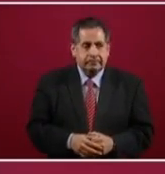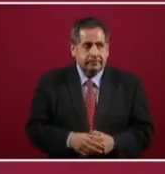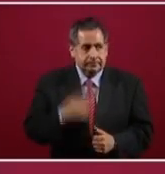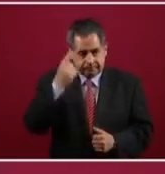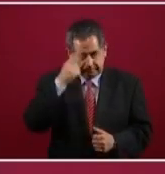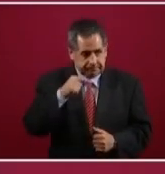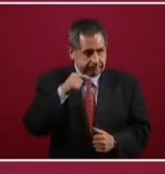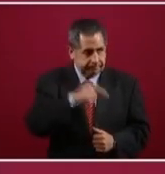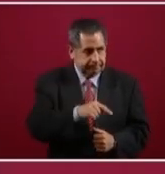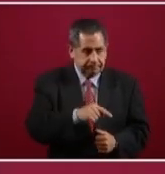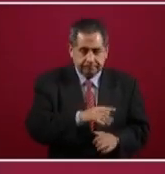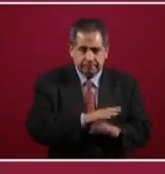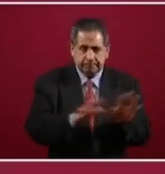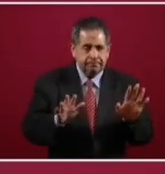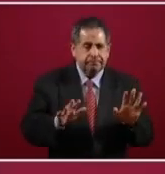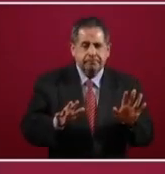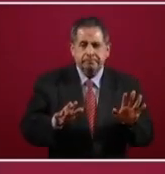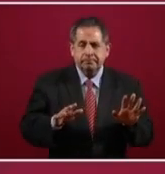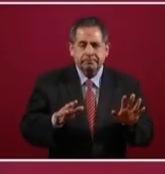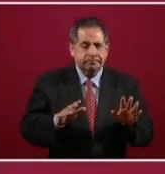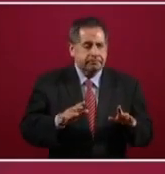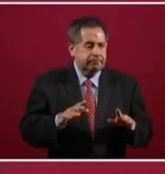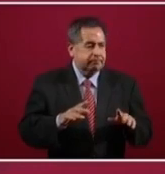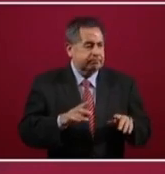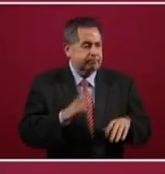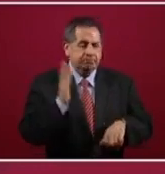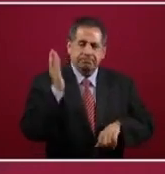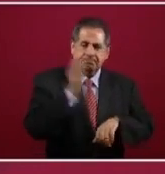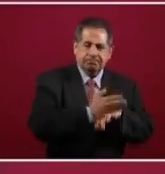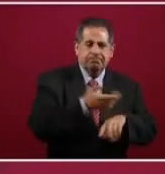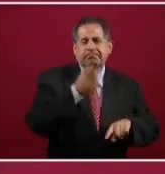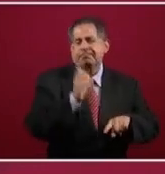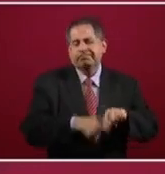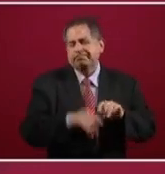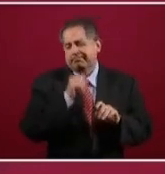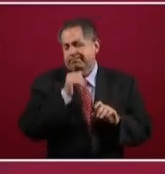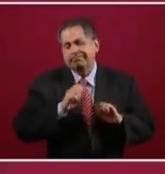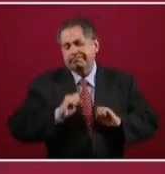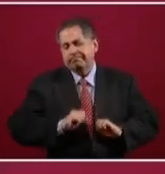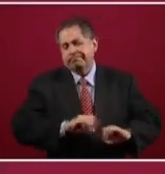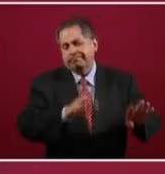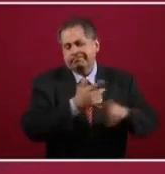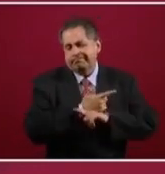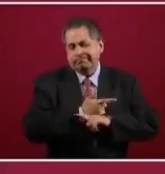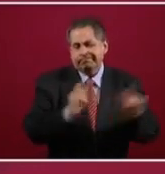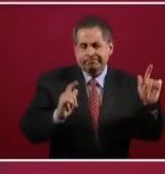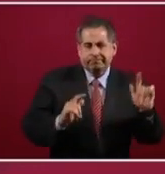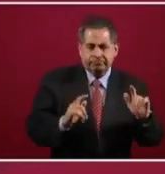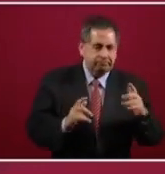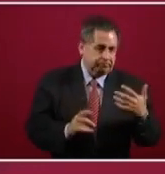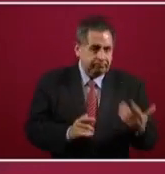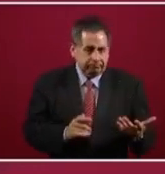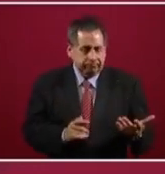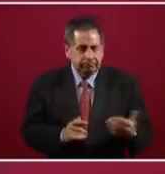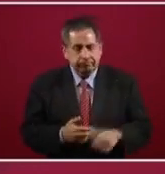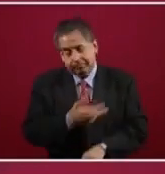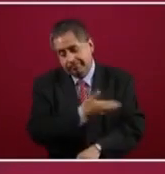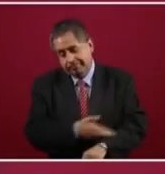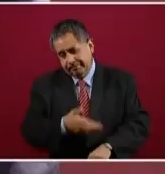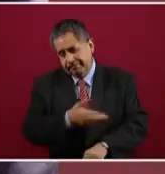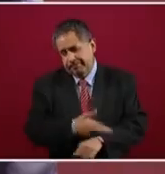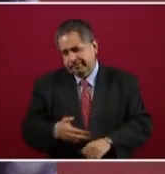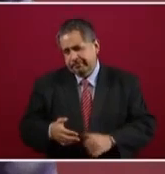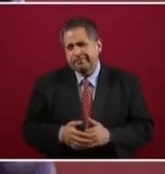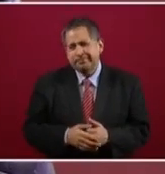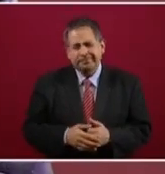de desistimiento de la acción penal, ya cuando están en el Poder Judicial,